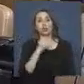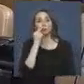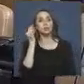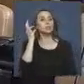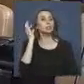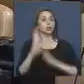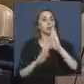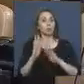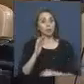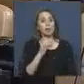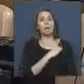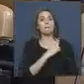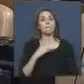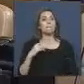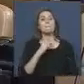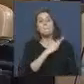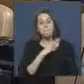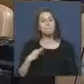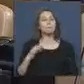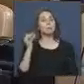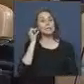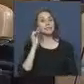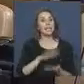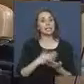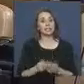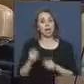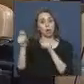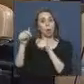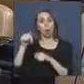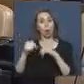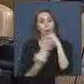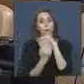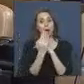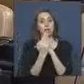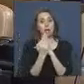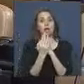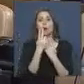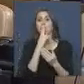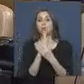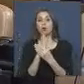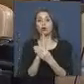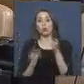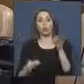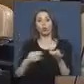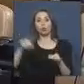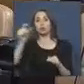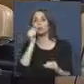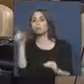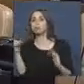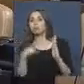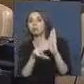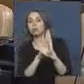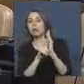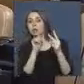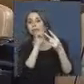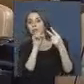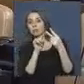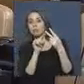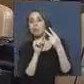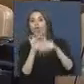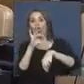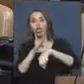y también a la Ministra de Salud. Hoy día en la mañana en Puerto Montt fueron formalizados, señor Presidente, dos médicos.